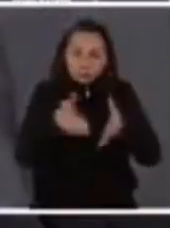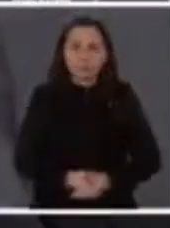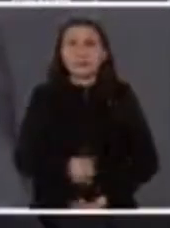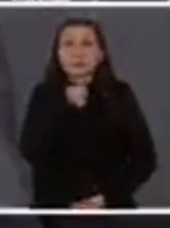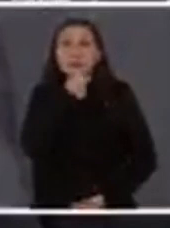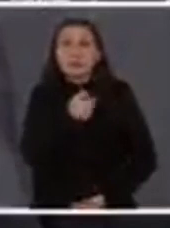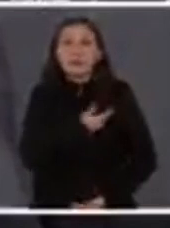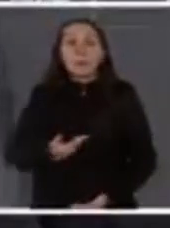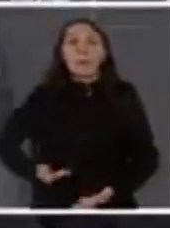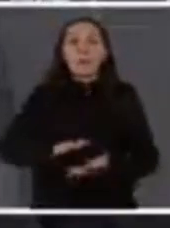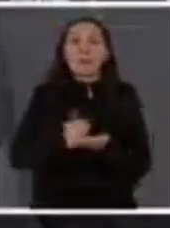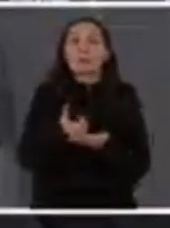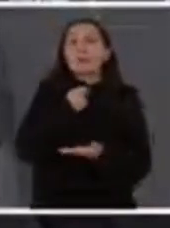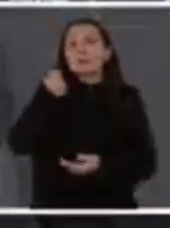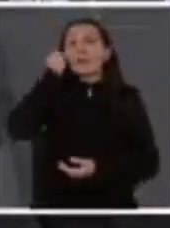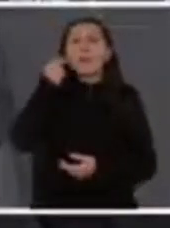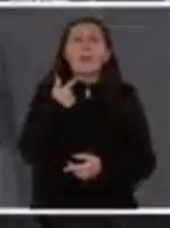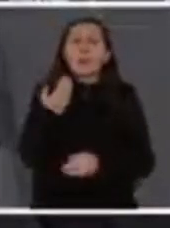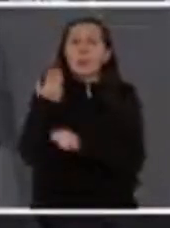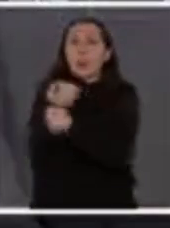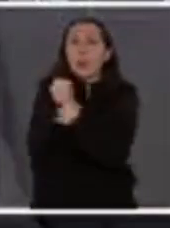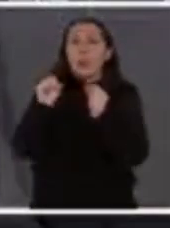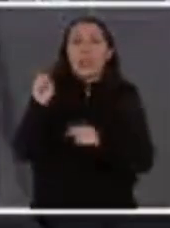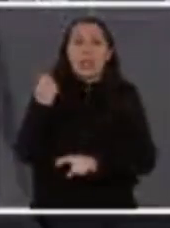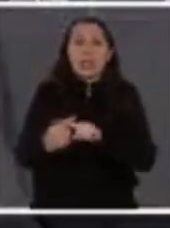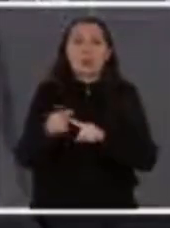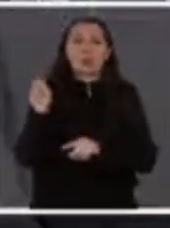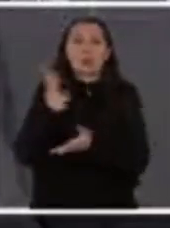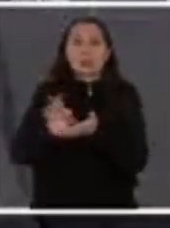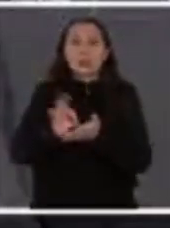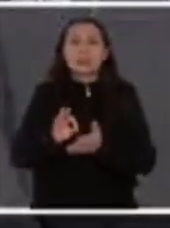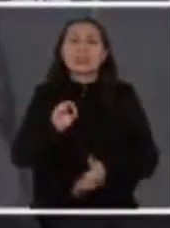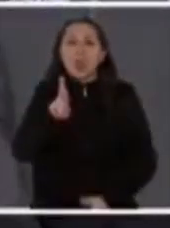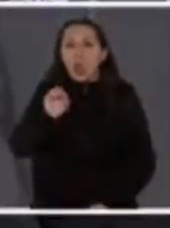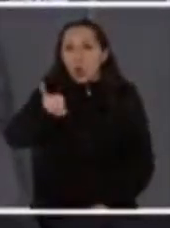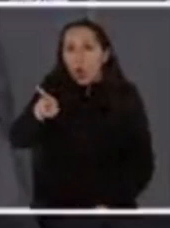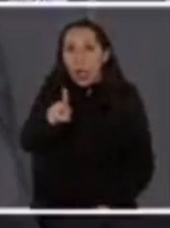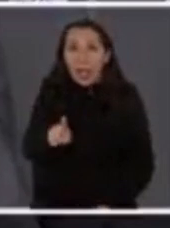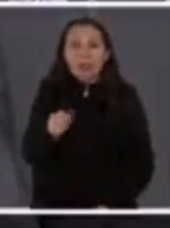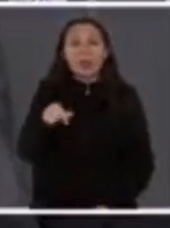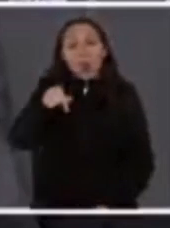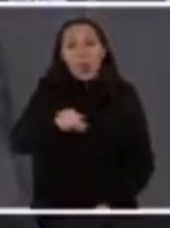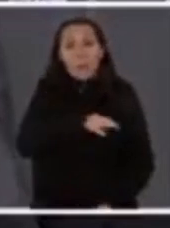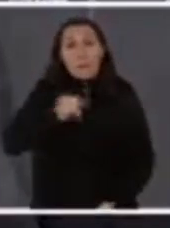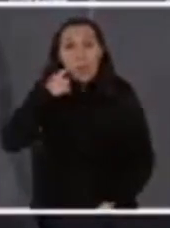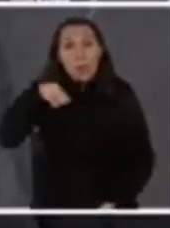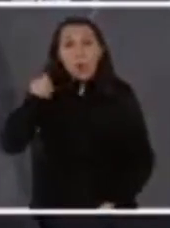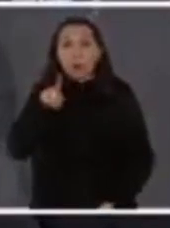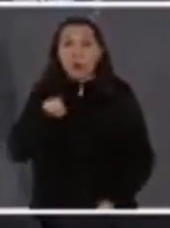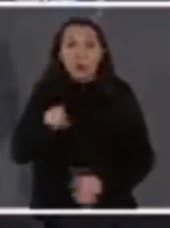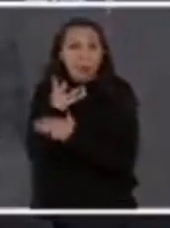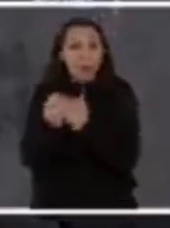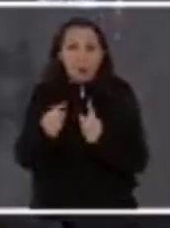Presidente, ¿cómo está? Queríamos saber por qué le pidió la renuncia a la ex subsecretaria Tatiana Rojas. Hoy día el ministro Montes indicó en la mañana que esto no ha